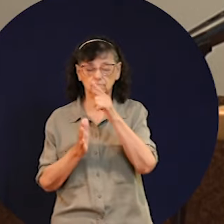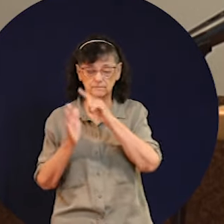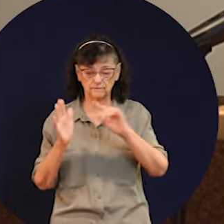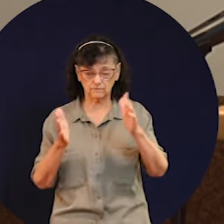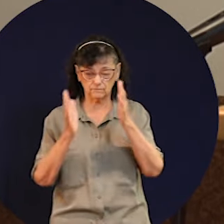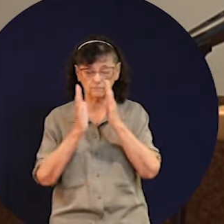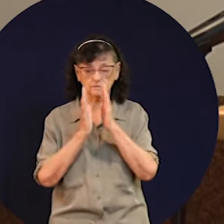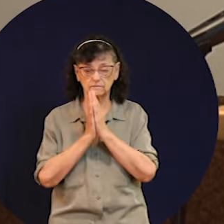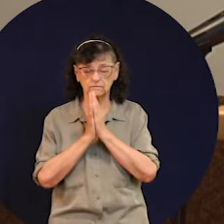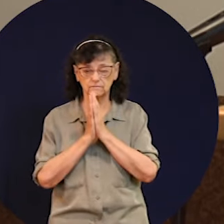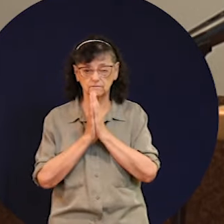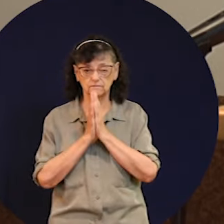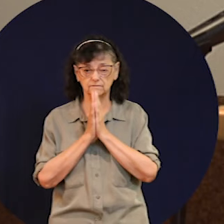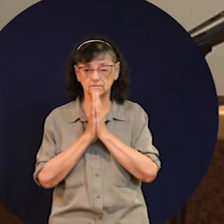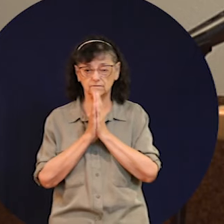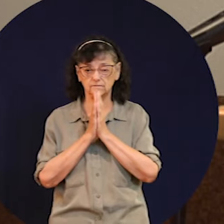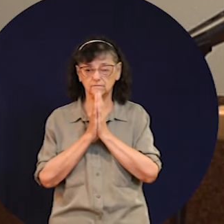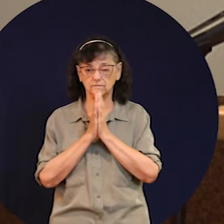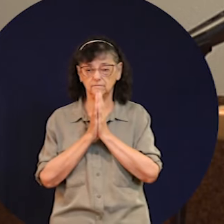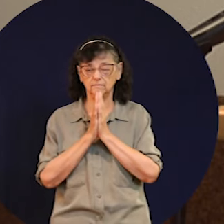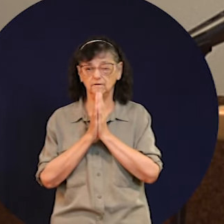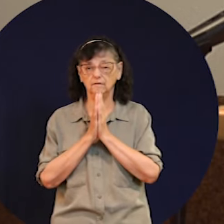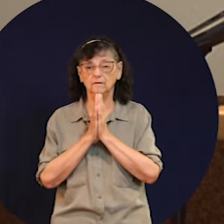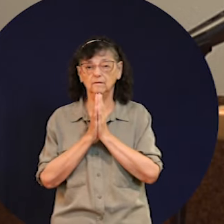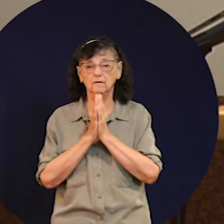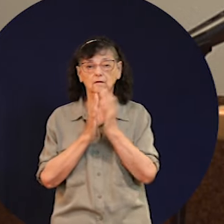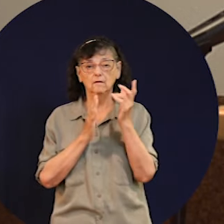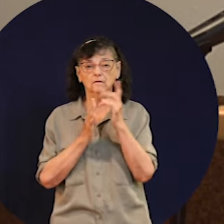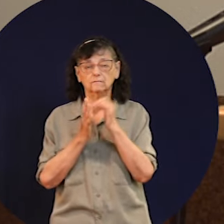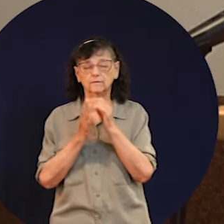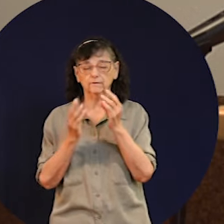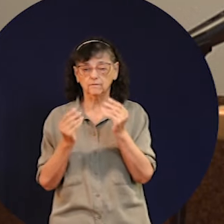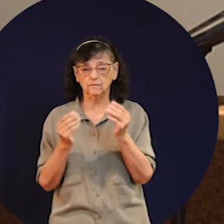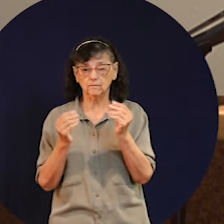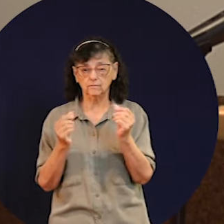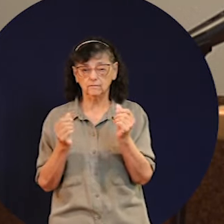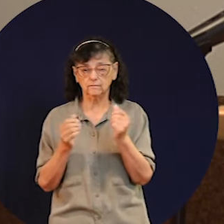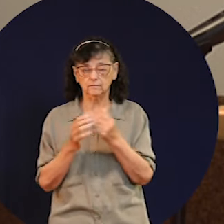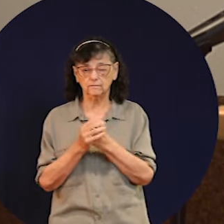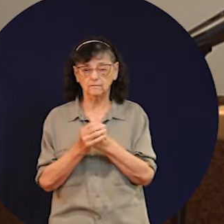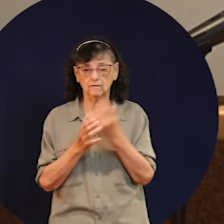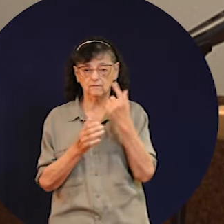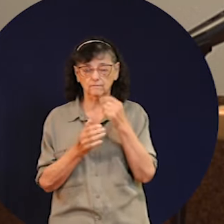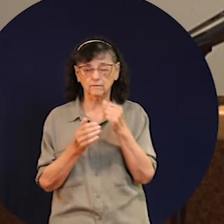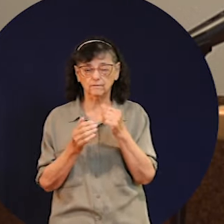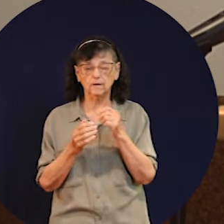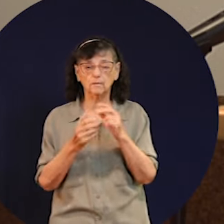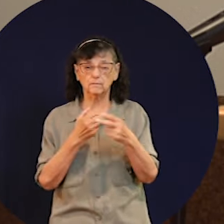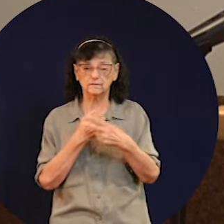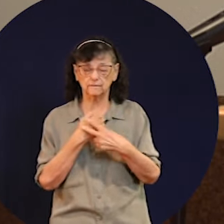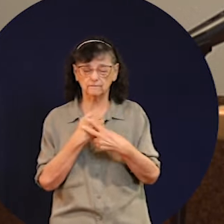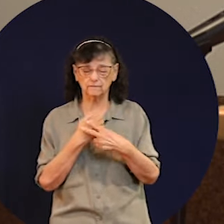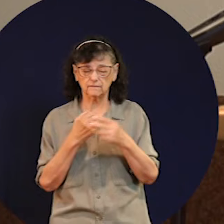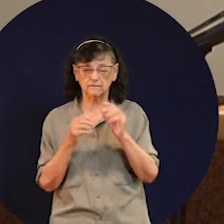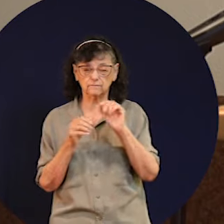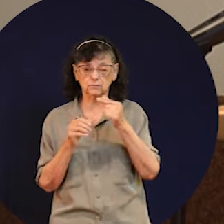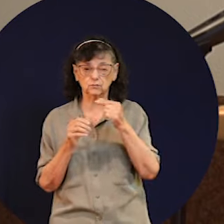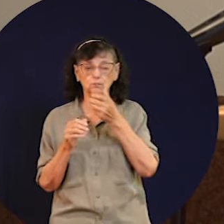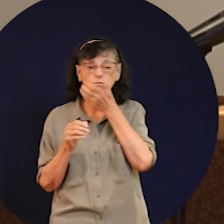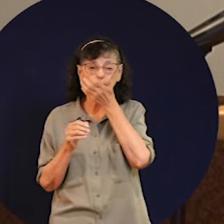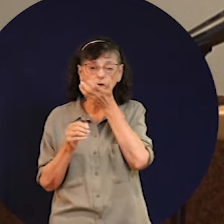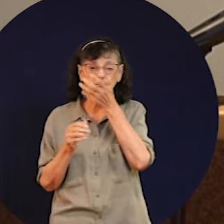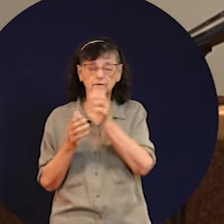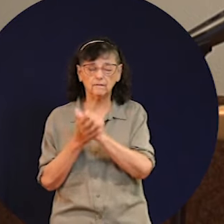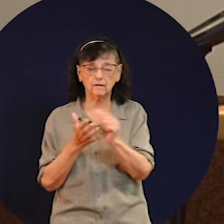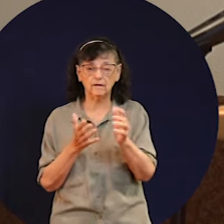Señor. Señor, escucha nuestra oración. Por la tierra, por la preservación de sus verdes praderas y